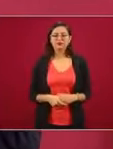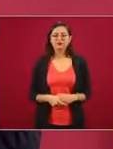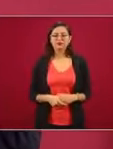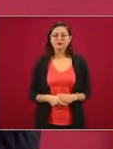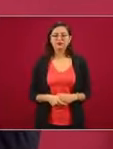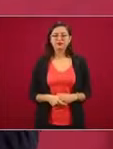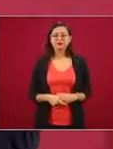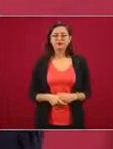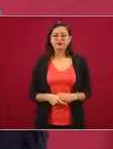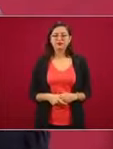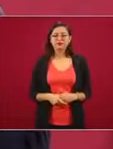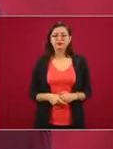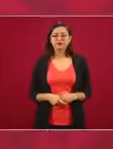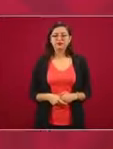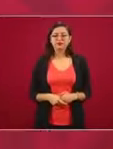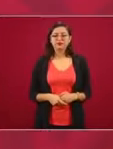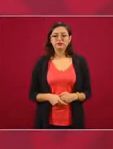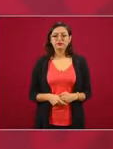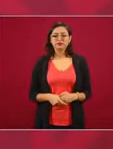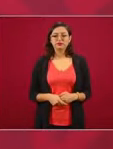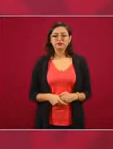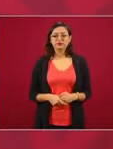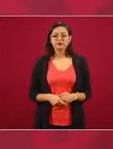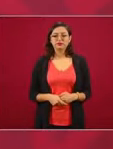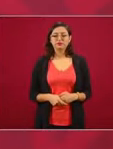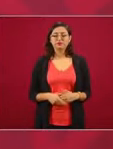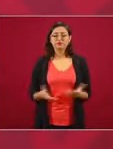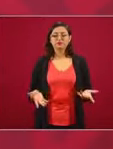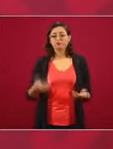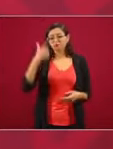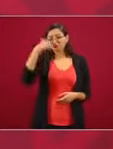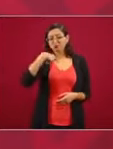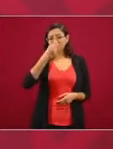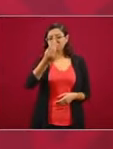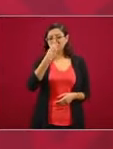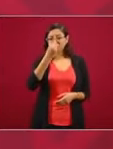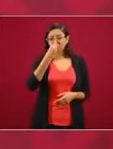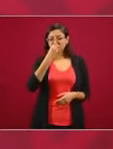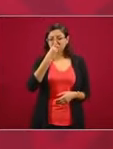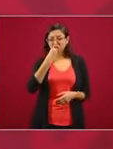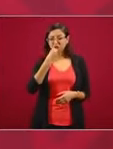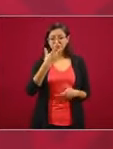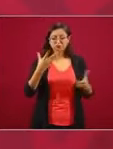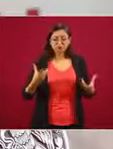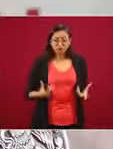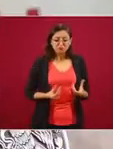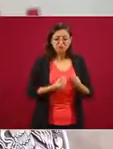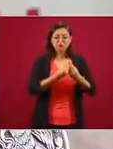porque es únicamente para que nos acompañen en la cena.